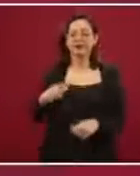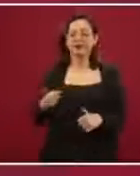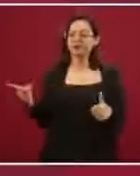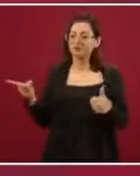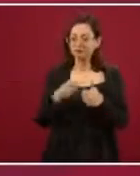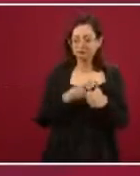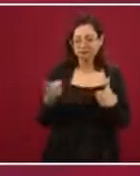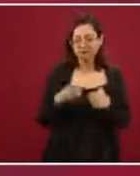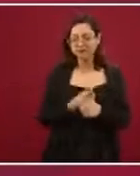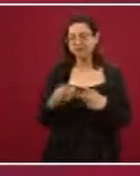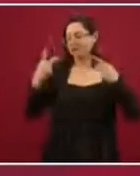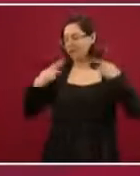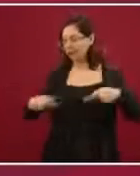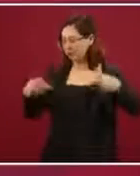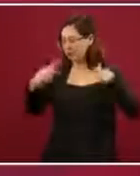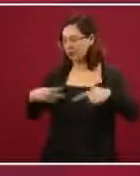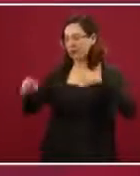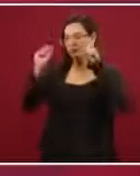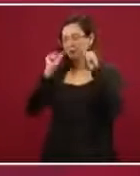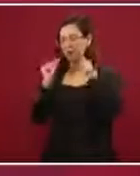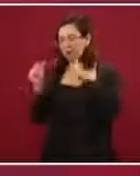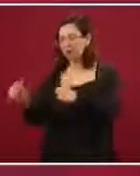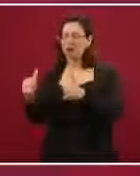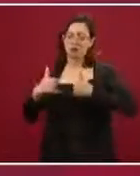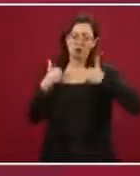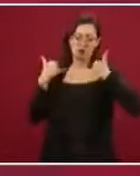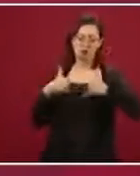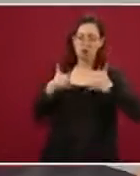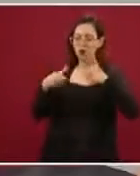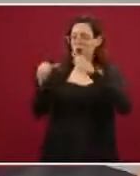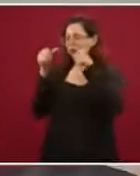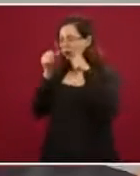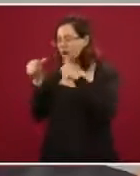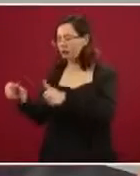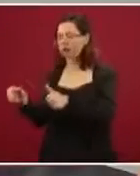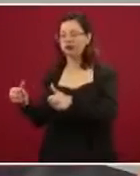atender a la gente, atender a los jóvenes,